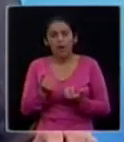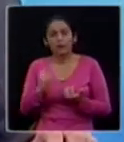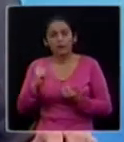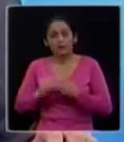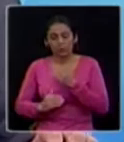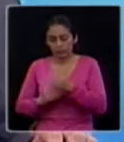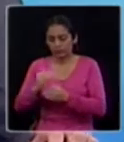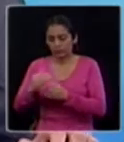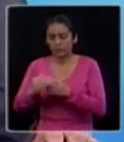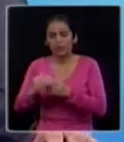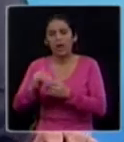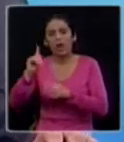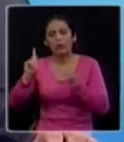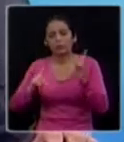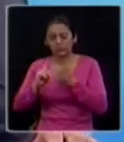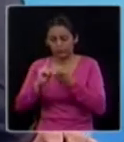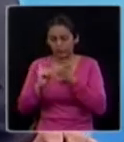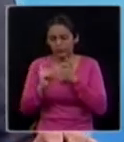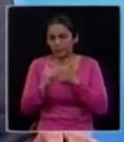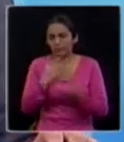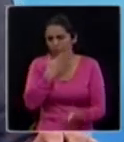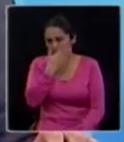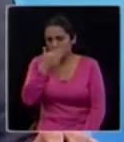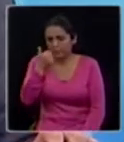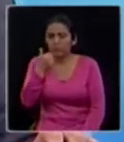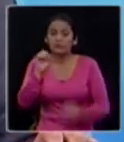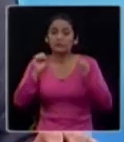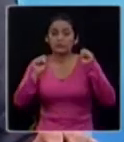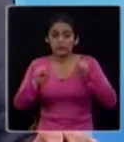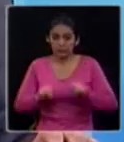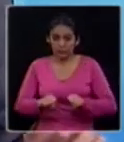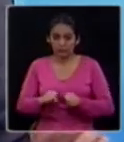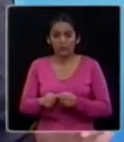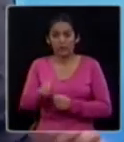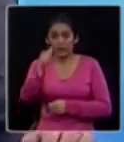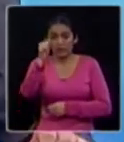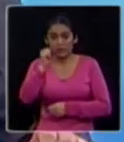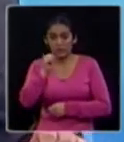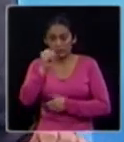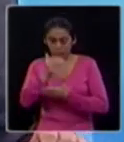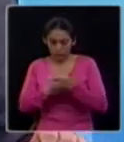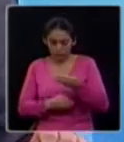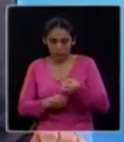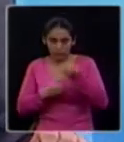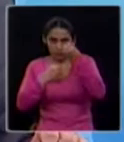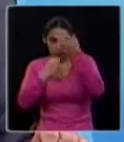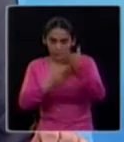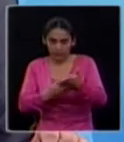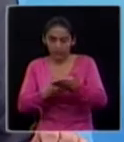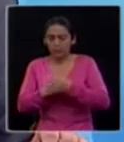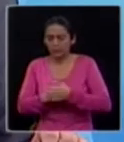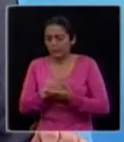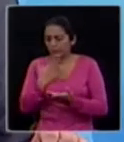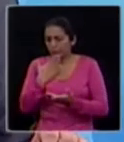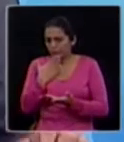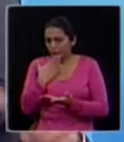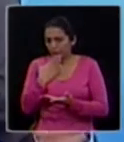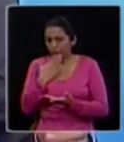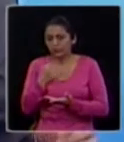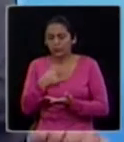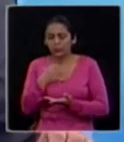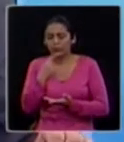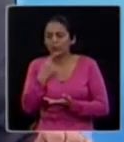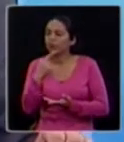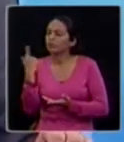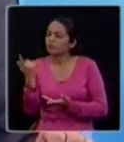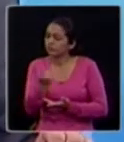tienen que ser mejorados, siempre hay espacios para mejora. Y ayer yo había presentado en el seno del Consejo que